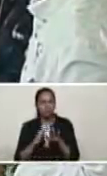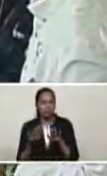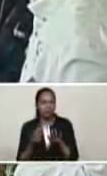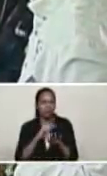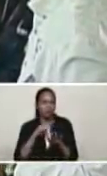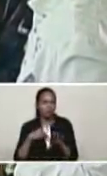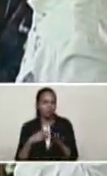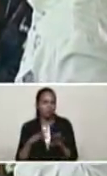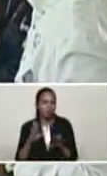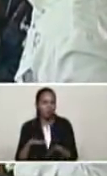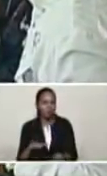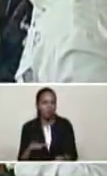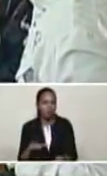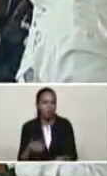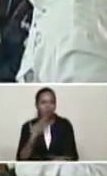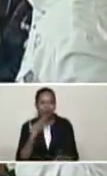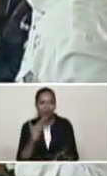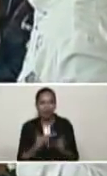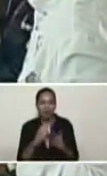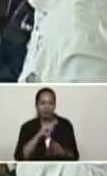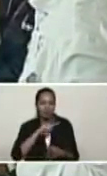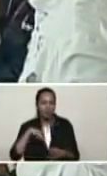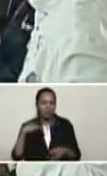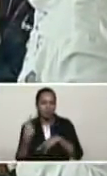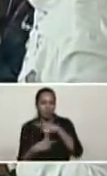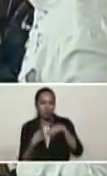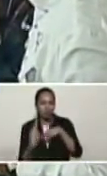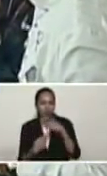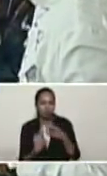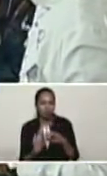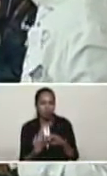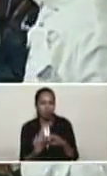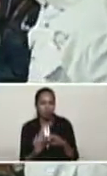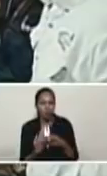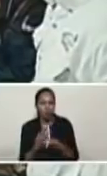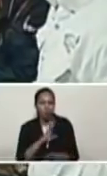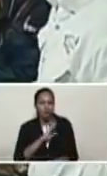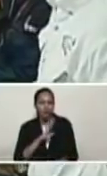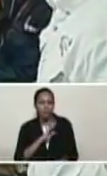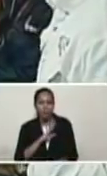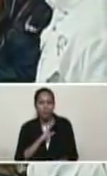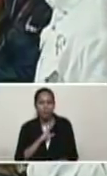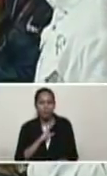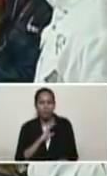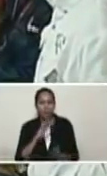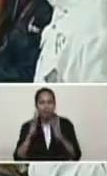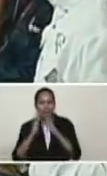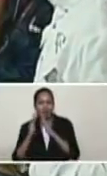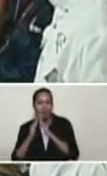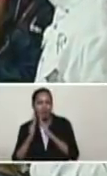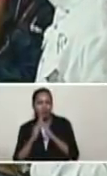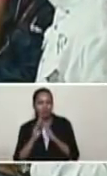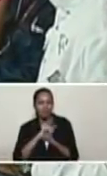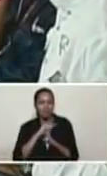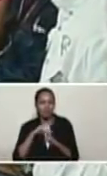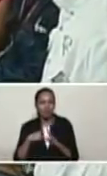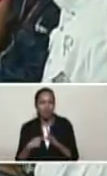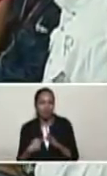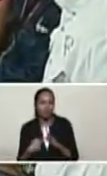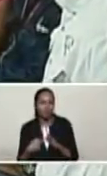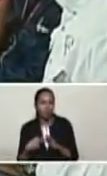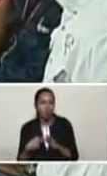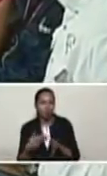estamos entregando, gracias a nuestra revolución y a nuestro presidente, la propiedad de este maravilloso